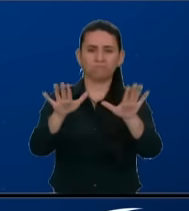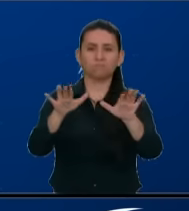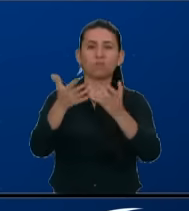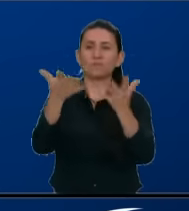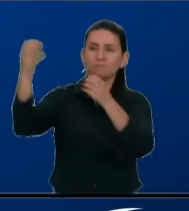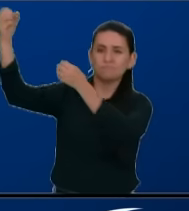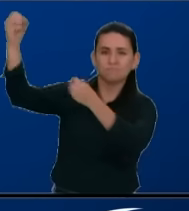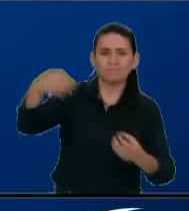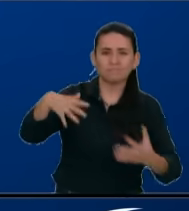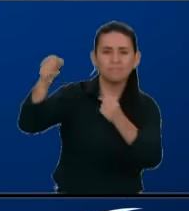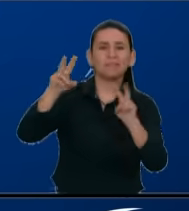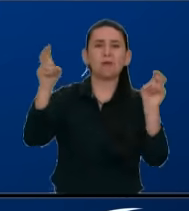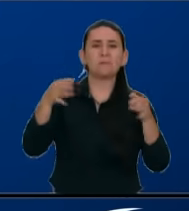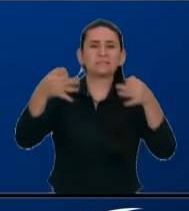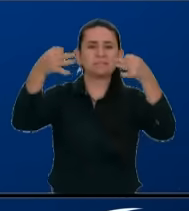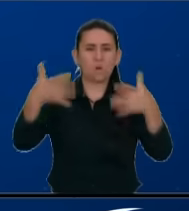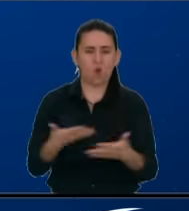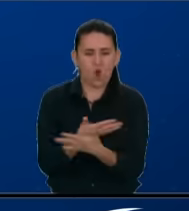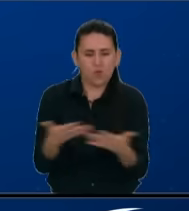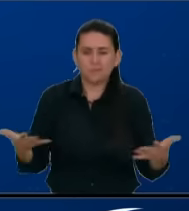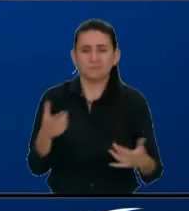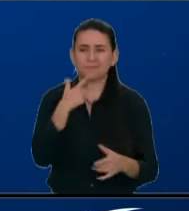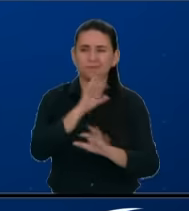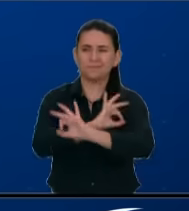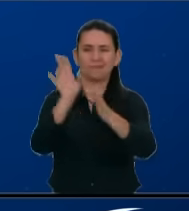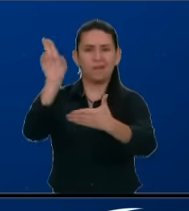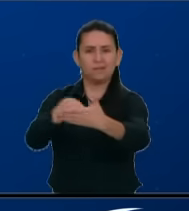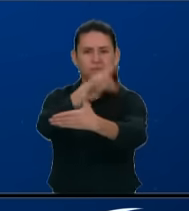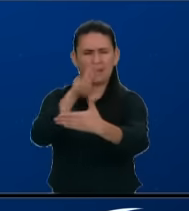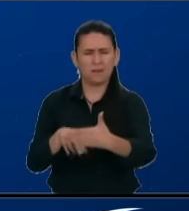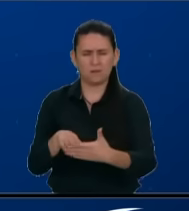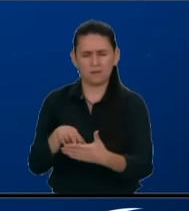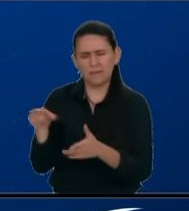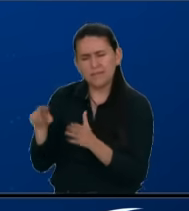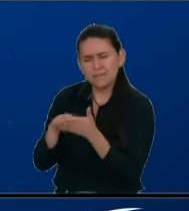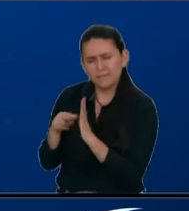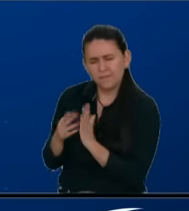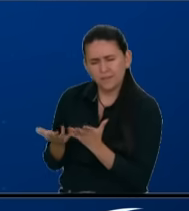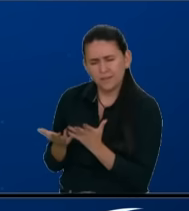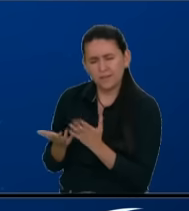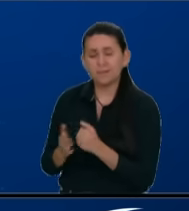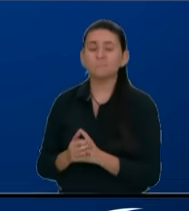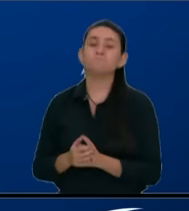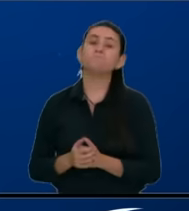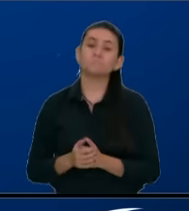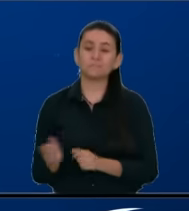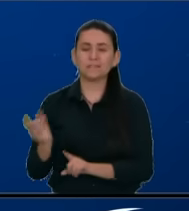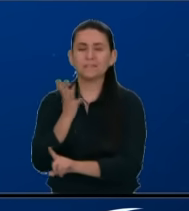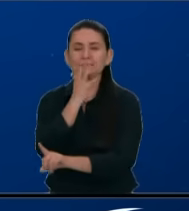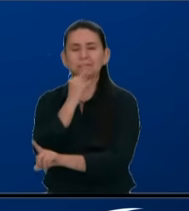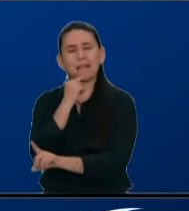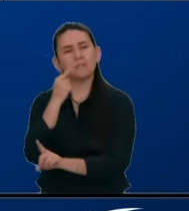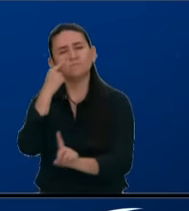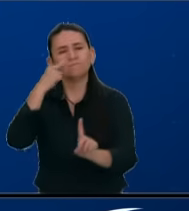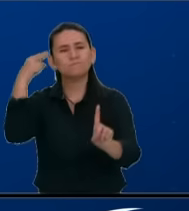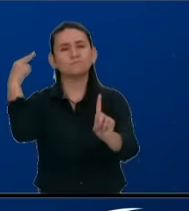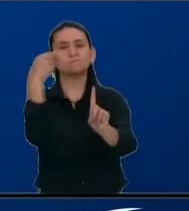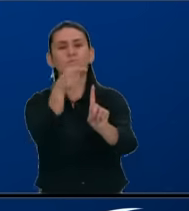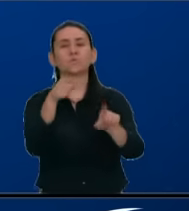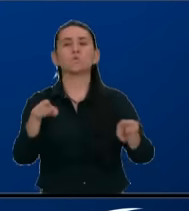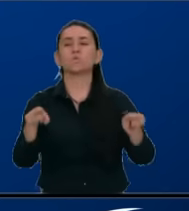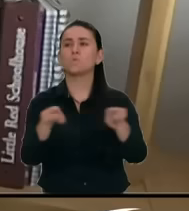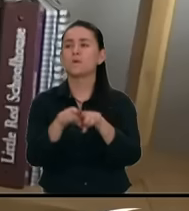seguridad, ellos lo llaman así. ¿Eso qué significa? Yo creo que a lo que le está apuntando a Israel es al